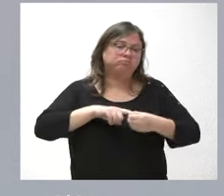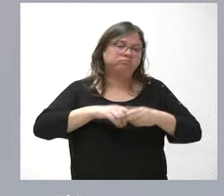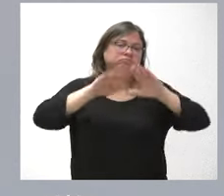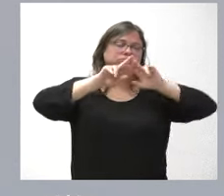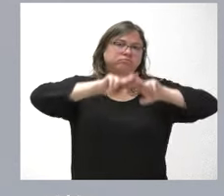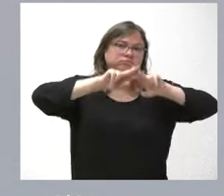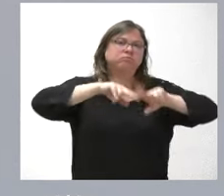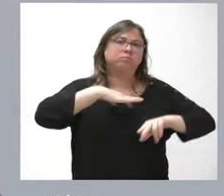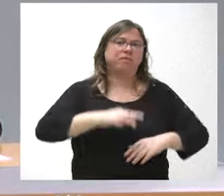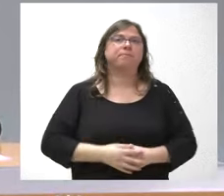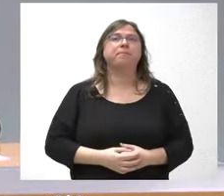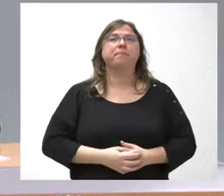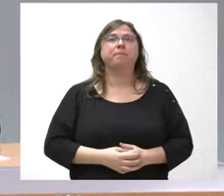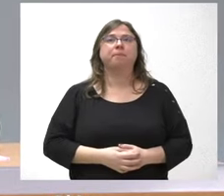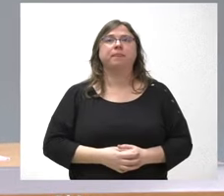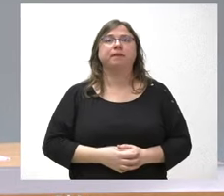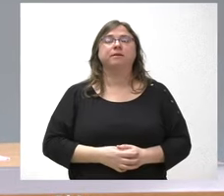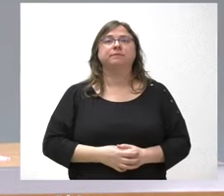mismas.